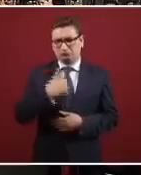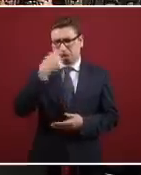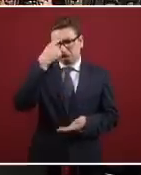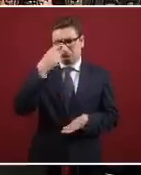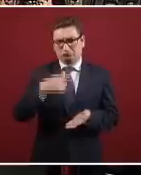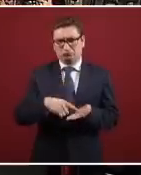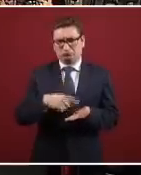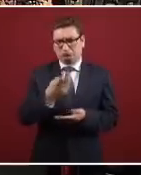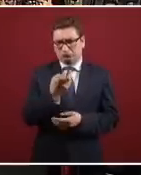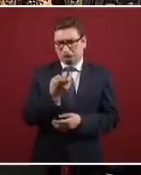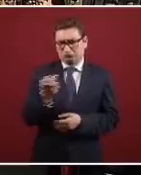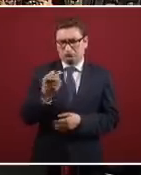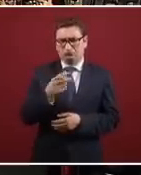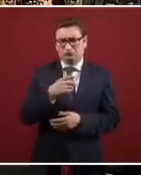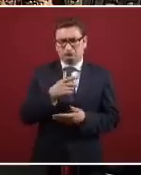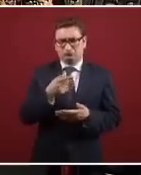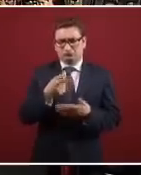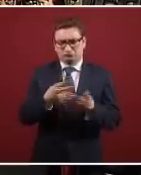ser sujetos de.